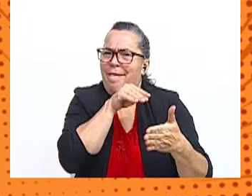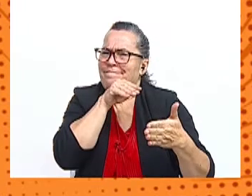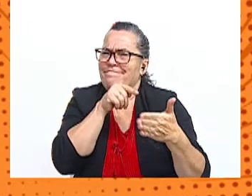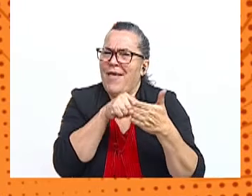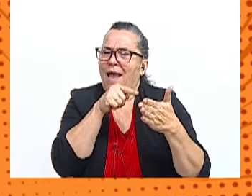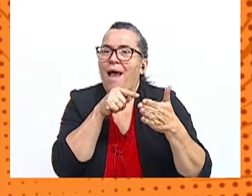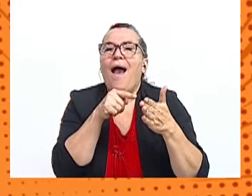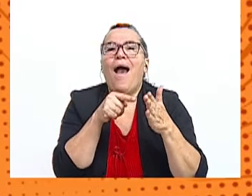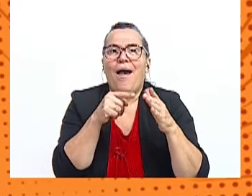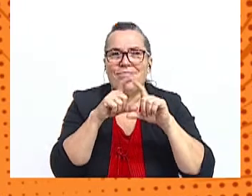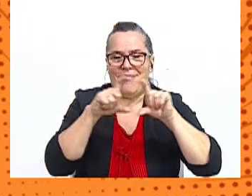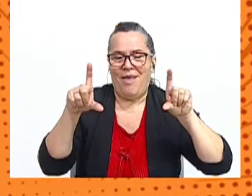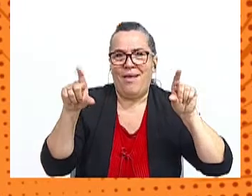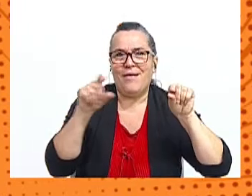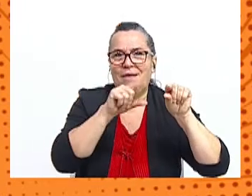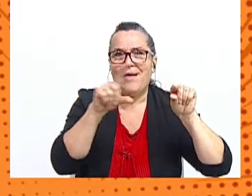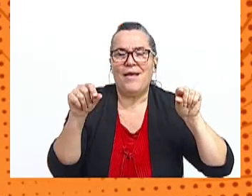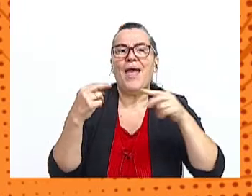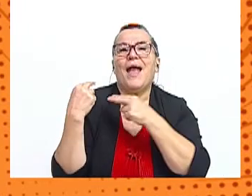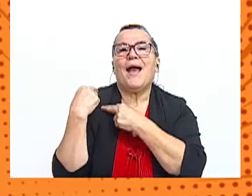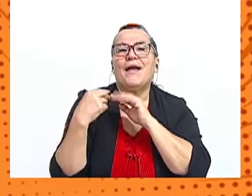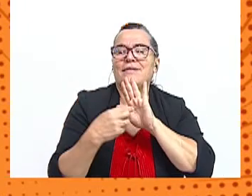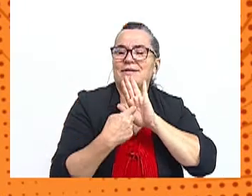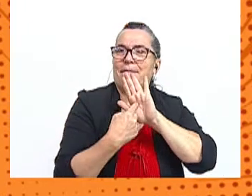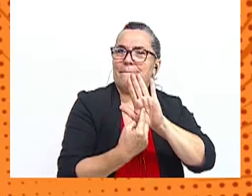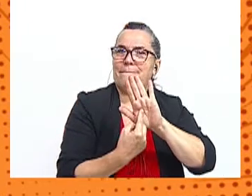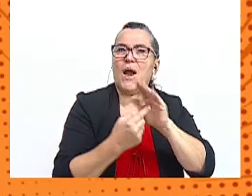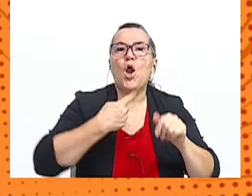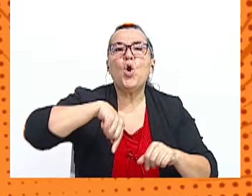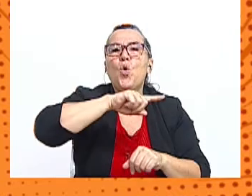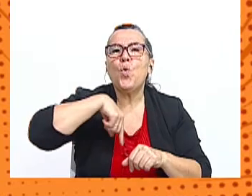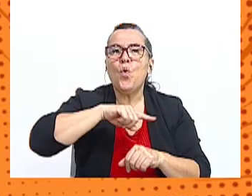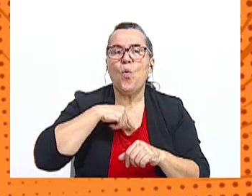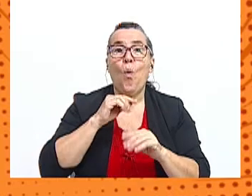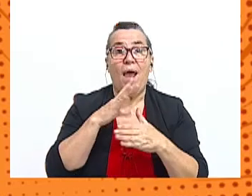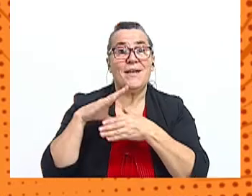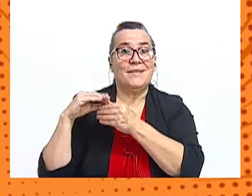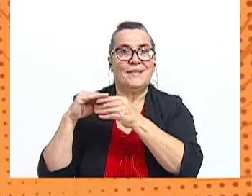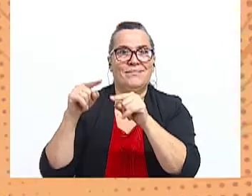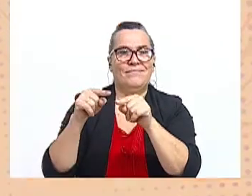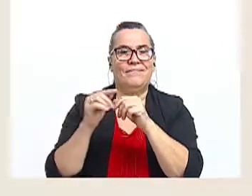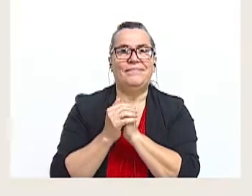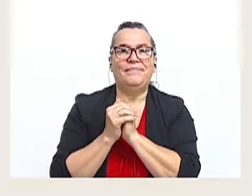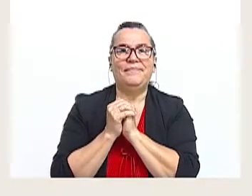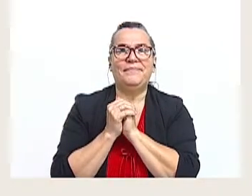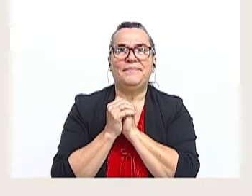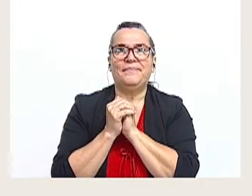cómica. Son los encargados de representar nuestra historia.